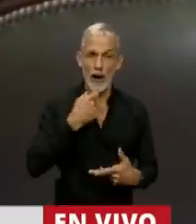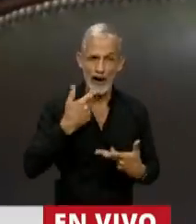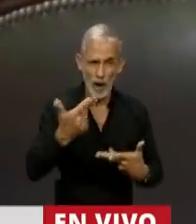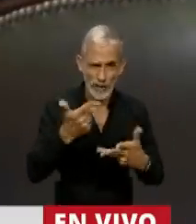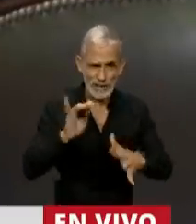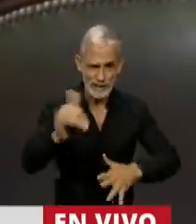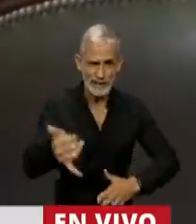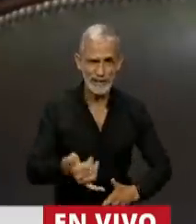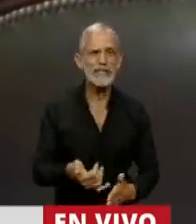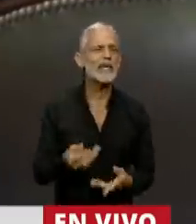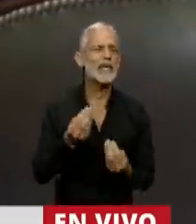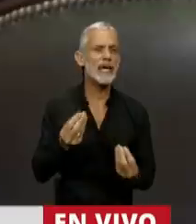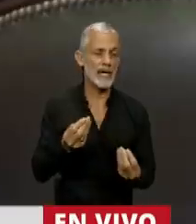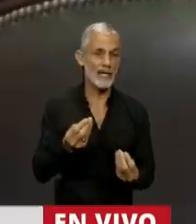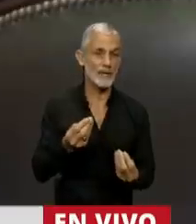Yo lo que quiero decir,